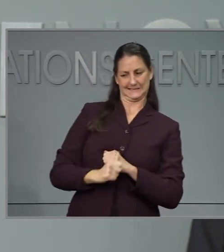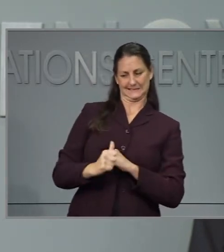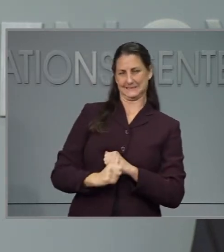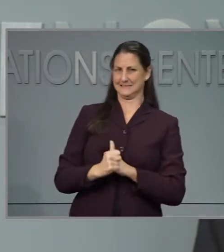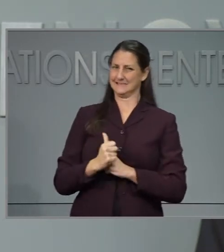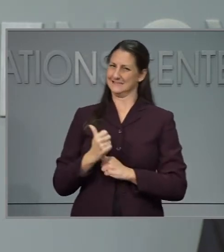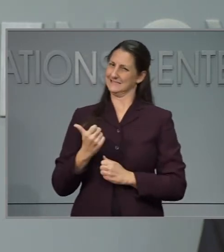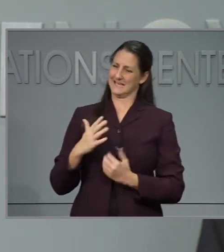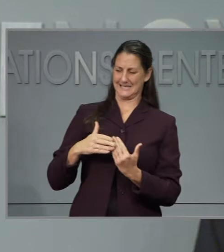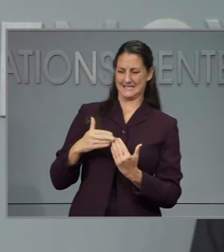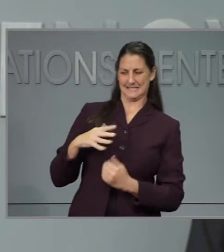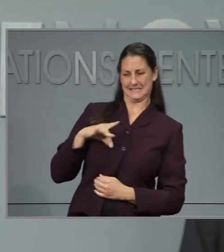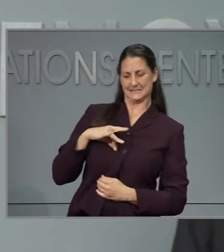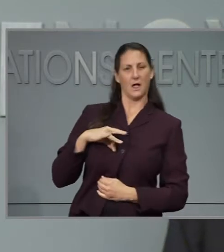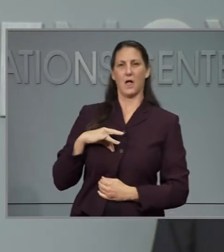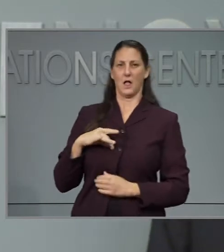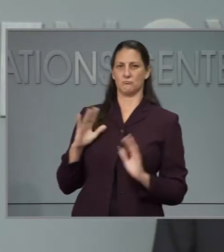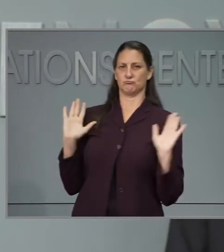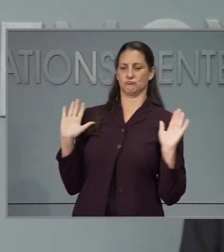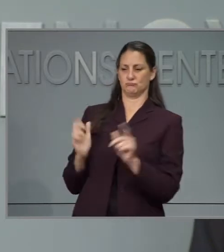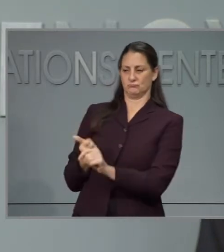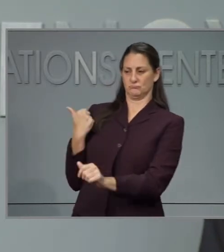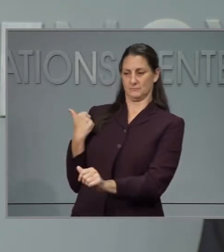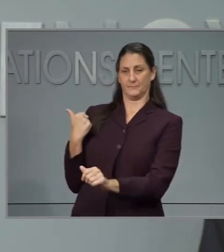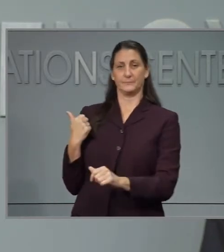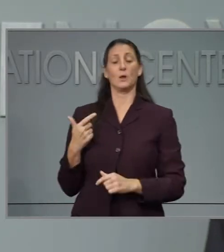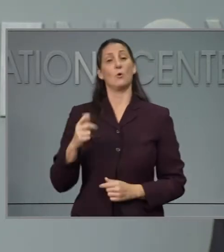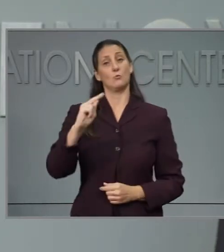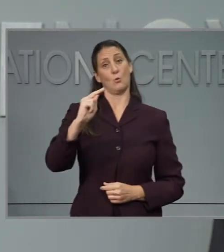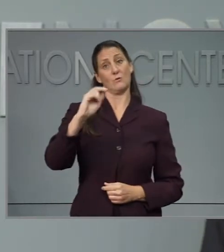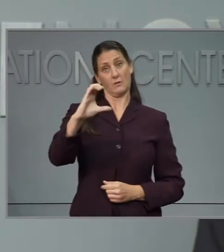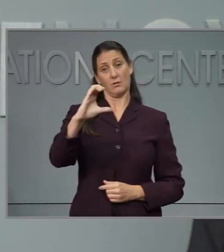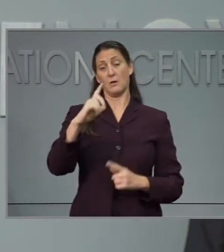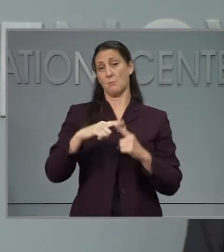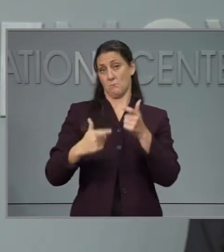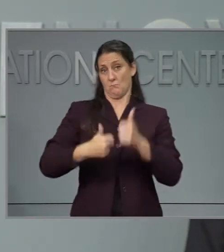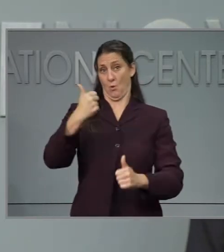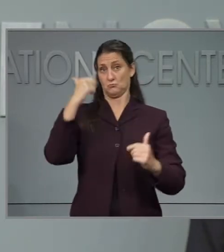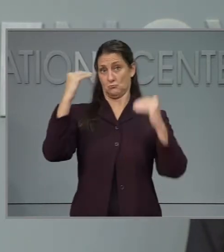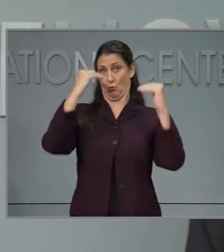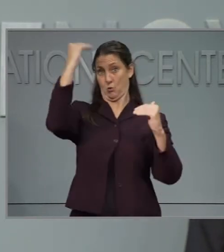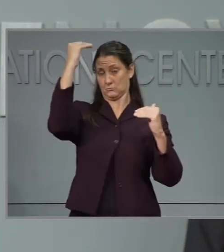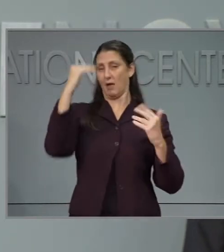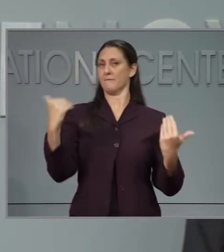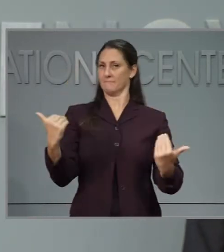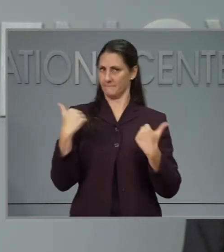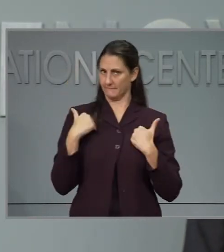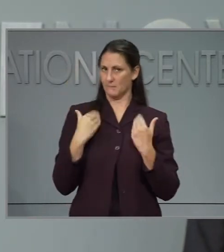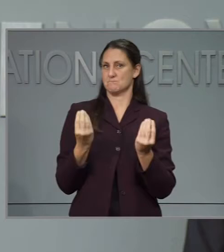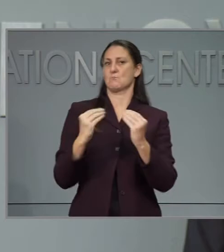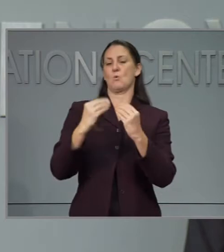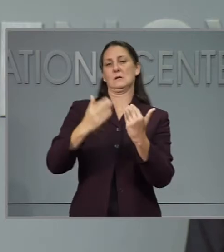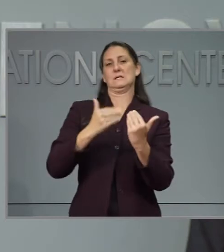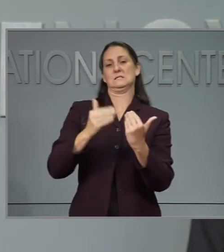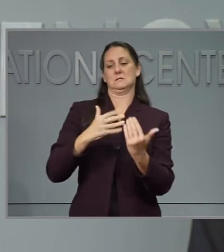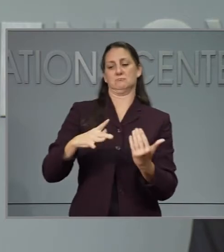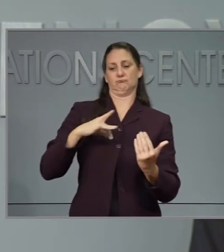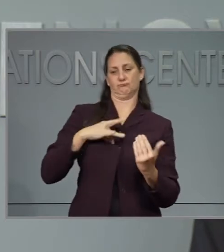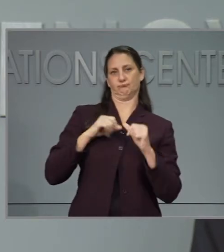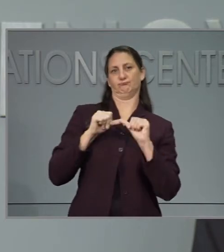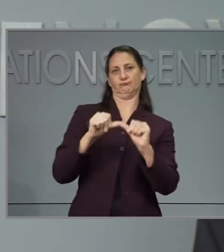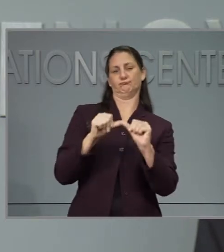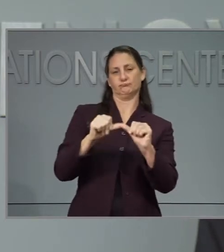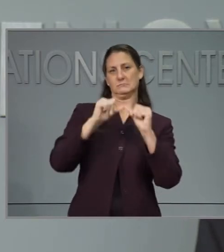adultos en Carolina del Norte tienen por lo menos una enfermedad crónica. Esto los coloca en una clasificación de mayor